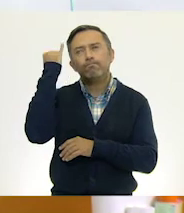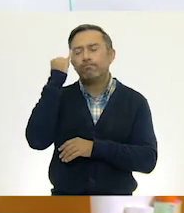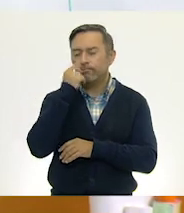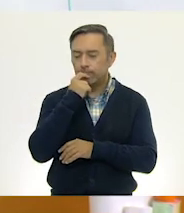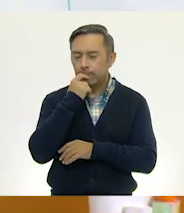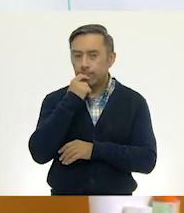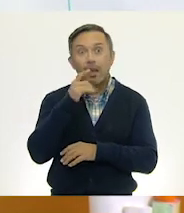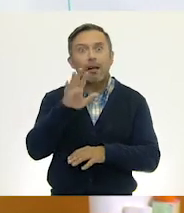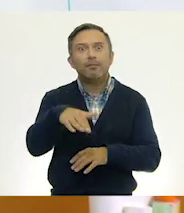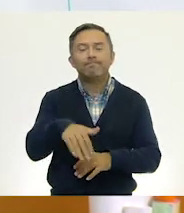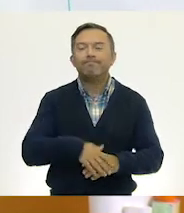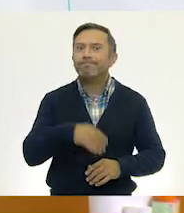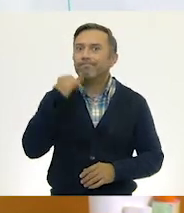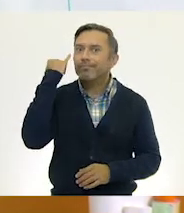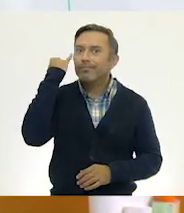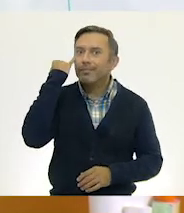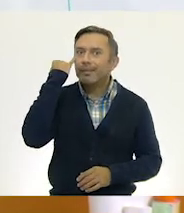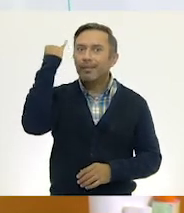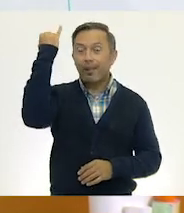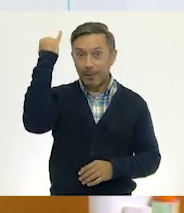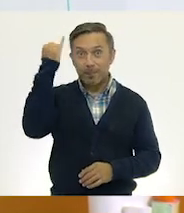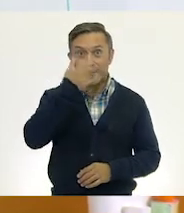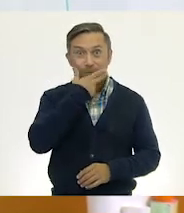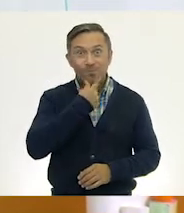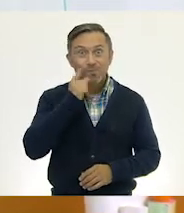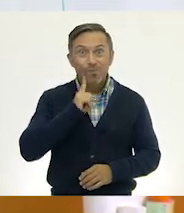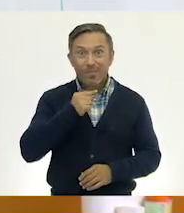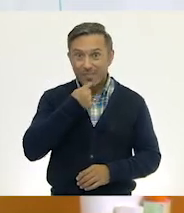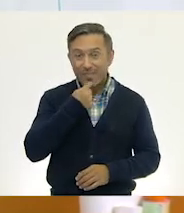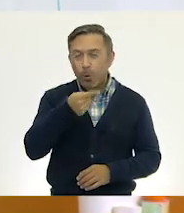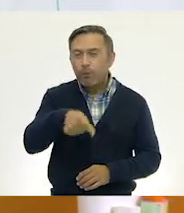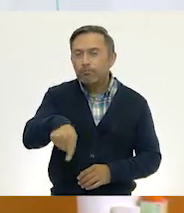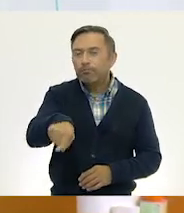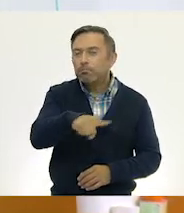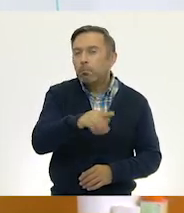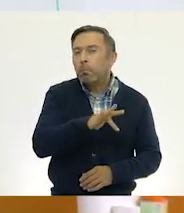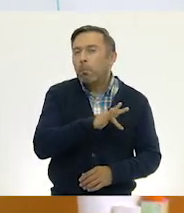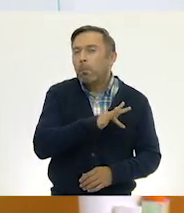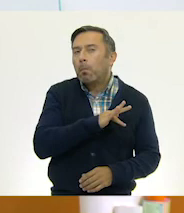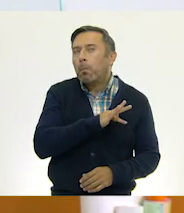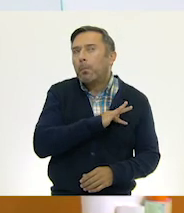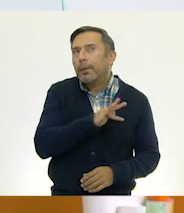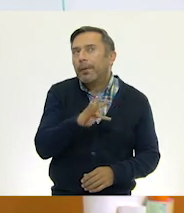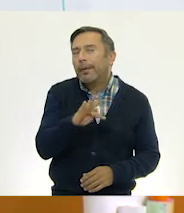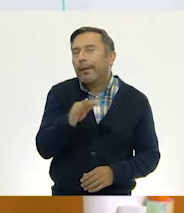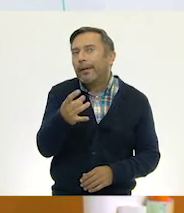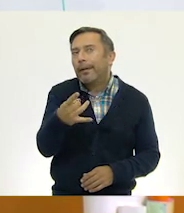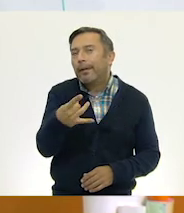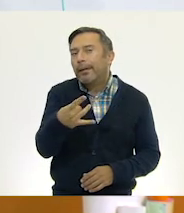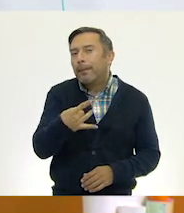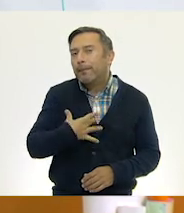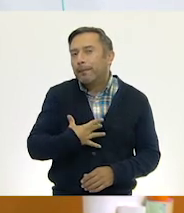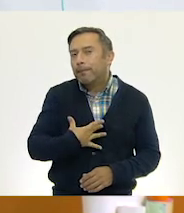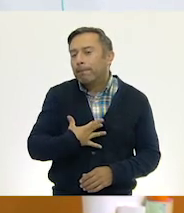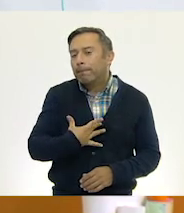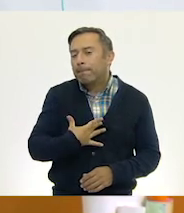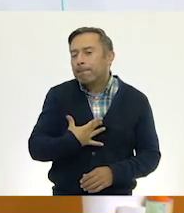¿qué les parece a nuestros niños y niñas en casa si nos mandan qué combinación de